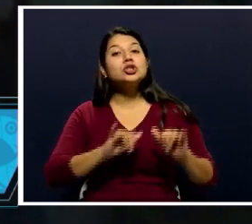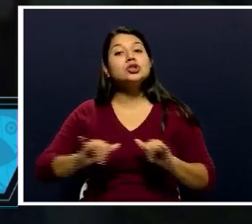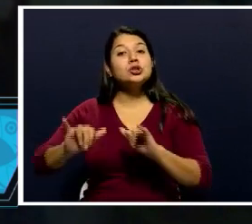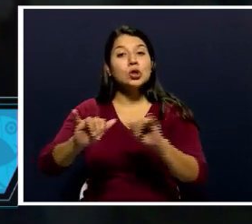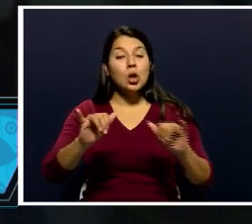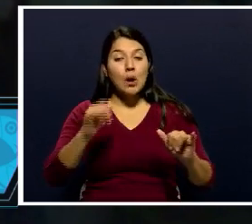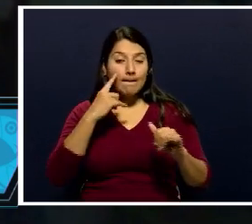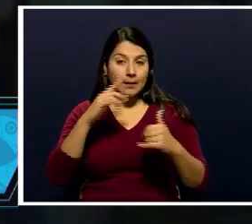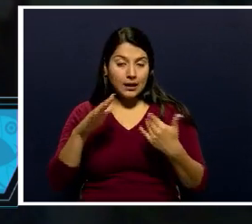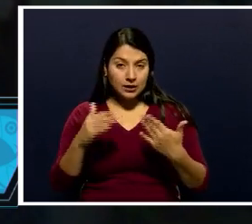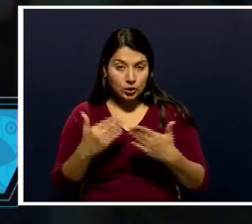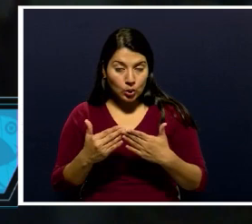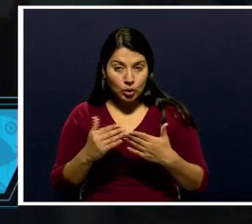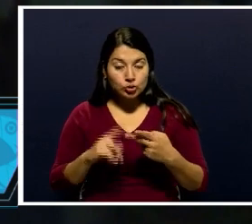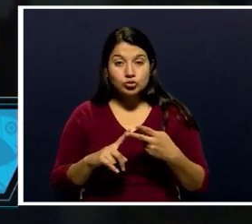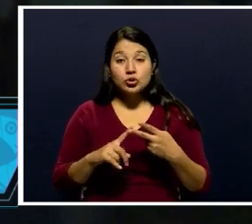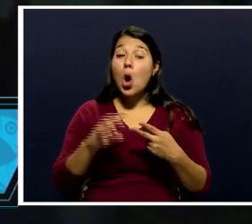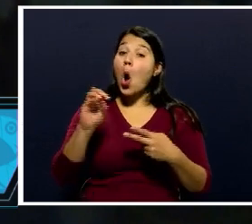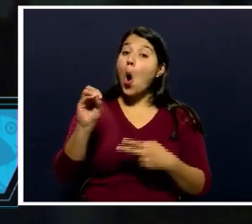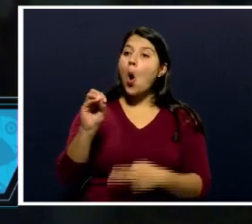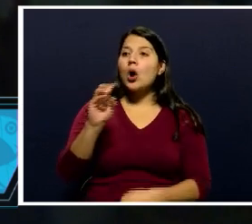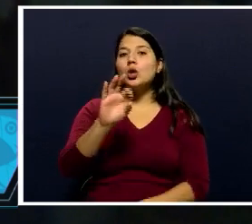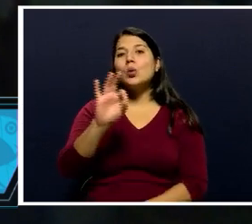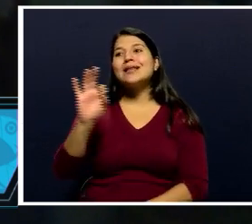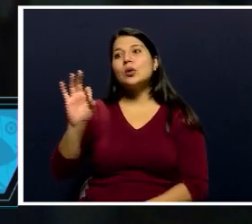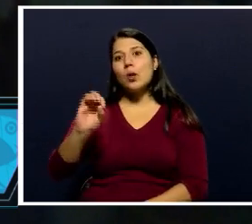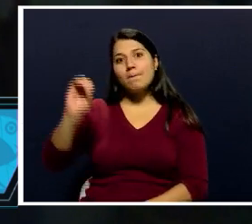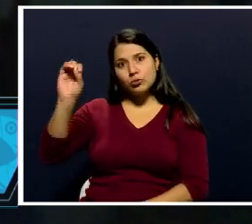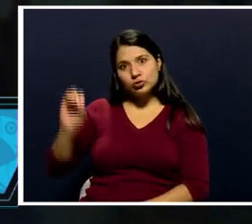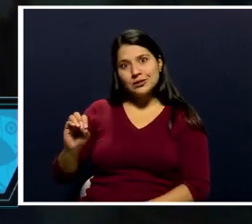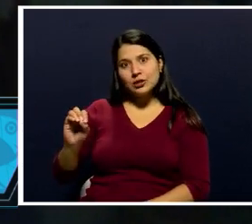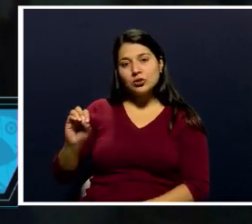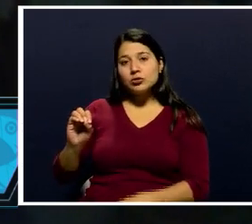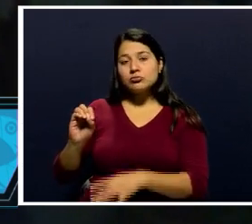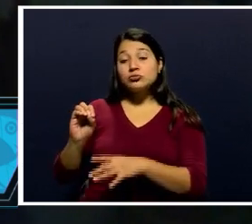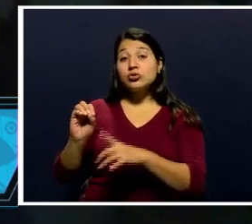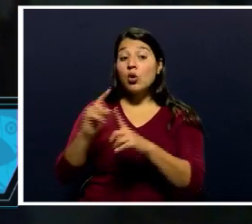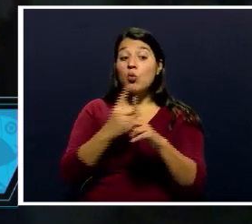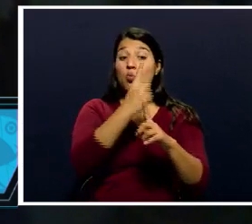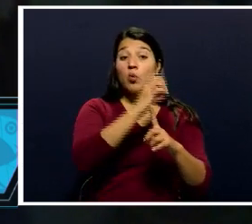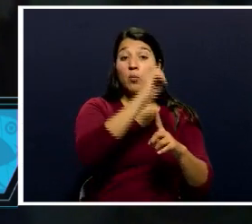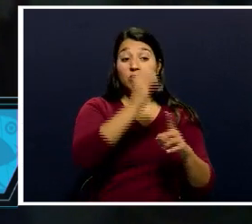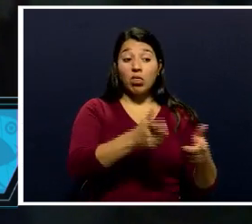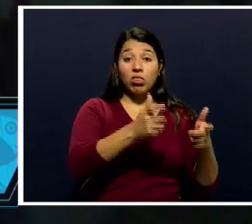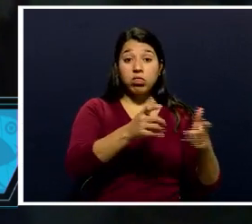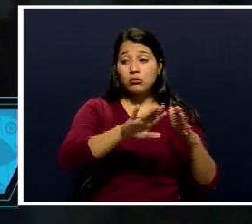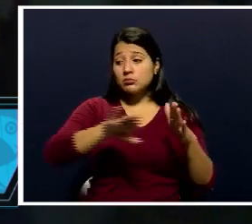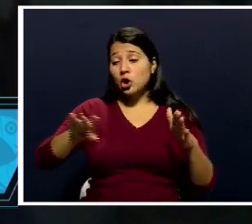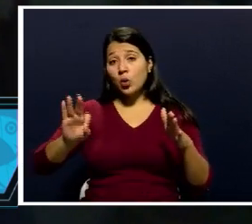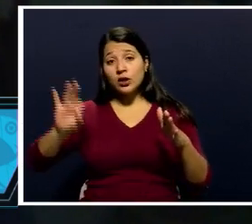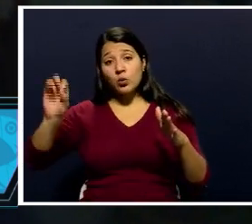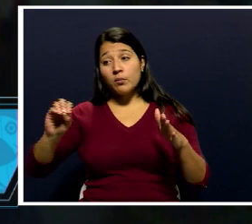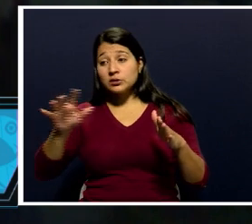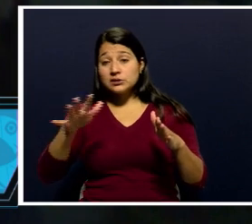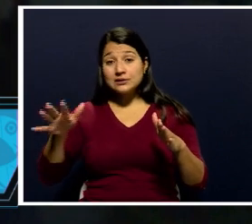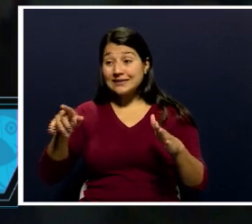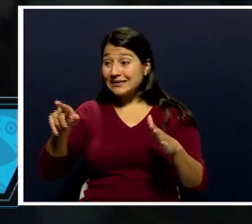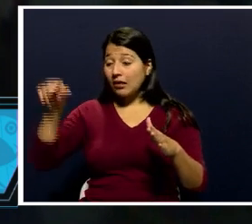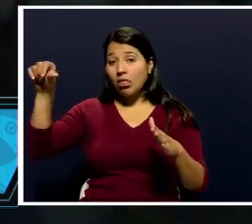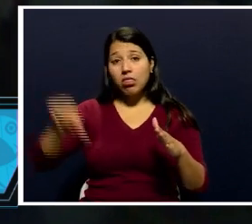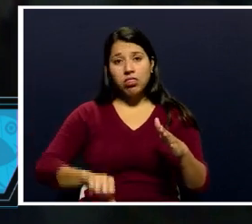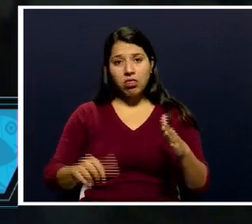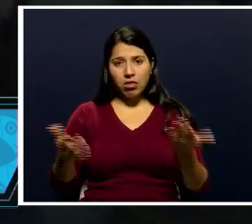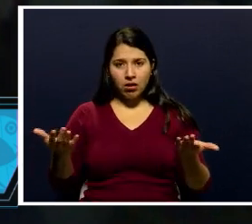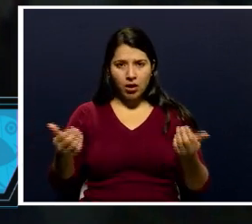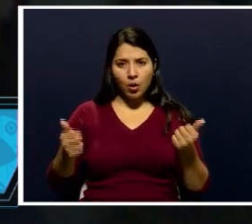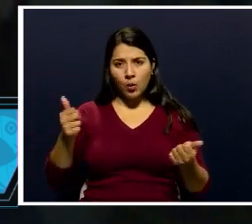mayor parte de la población, y con esto me refiero al 99%, vamos a caer en una catástrofe. Y